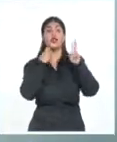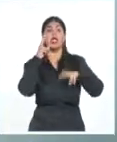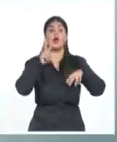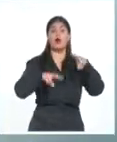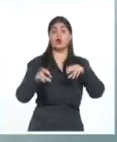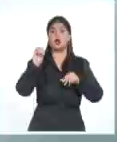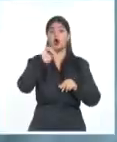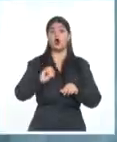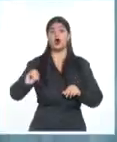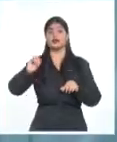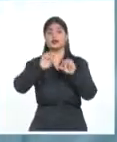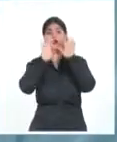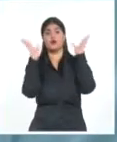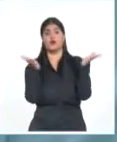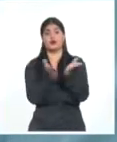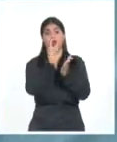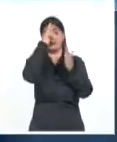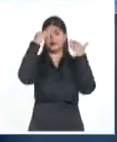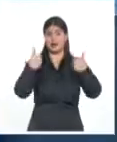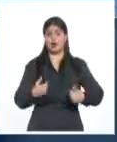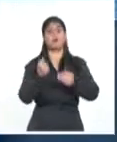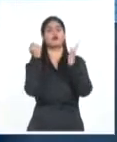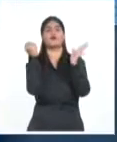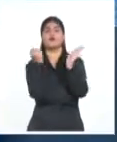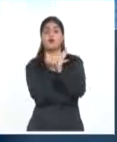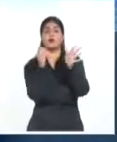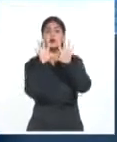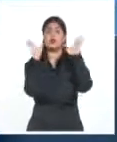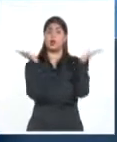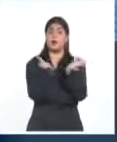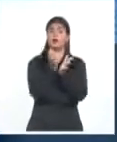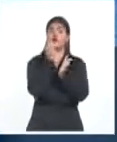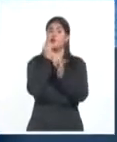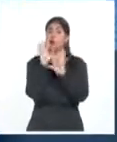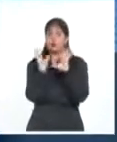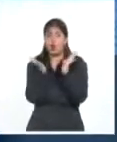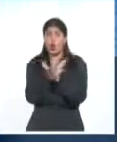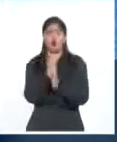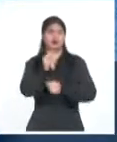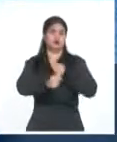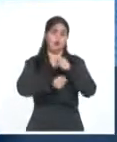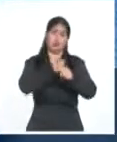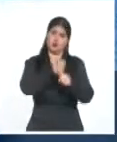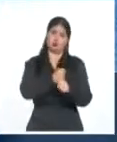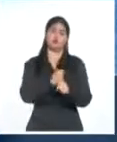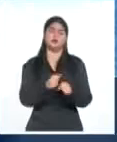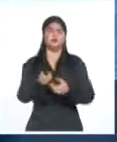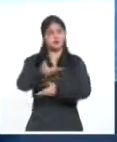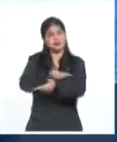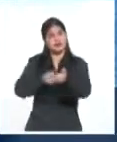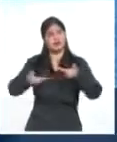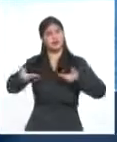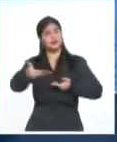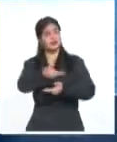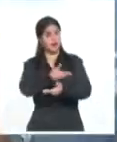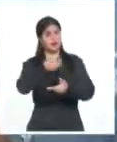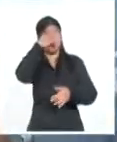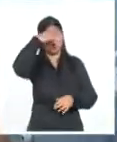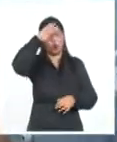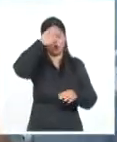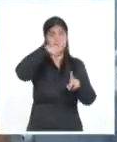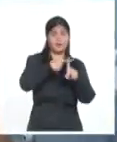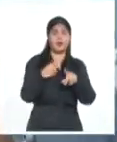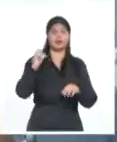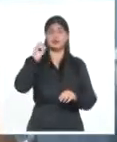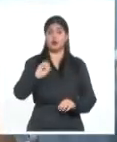Salud para determinar el uso de emergencia internacional del inmunógeno. Los intercambios para la evaluación por el Organismo de Naciones Unidas para la